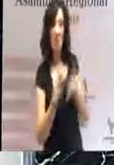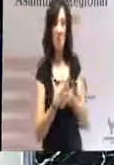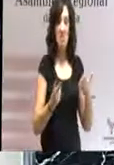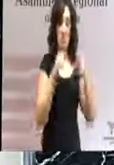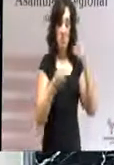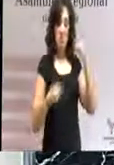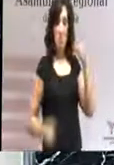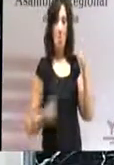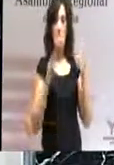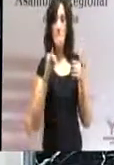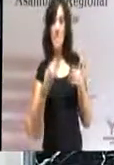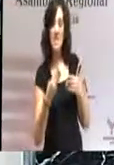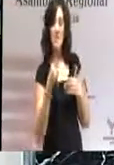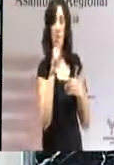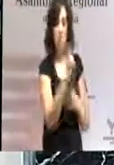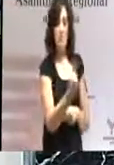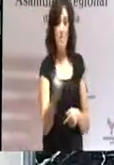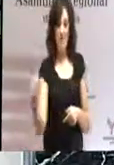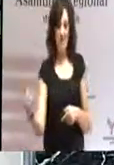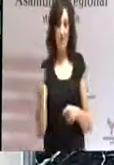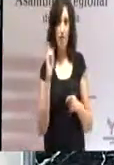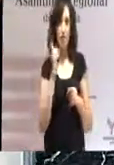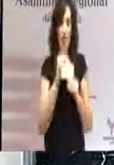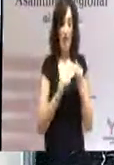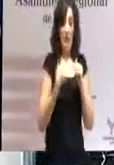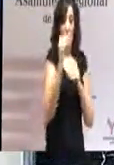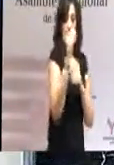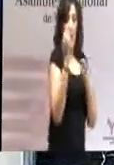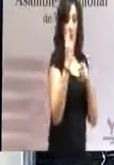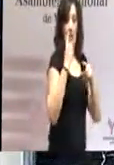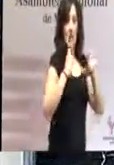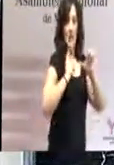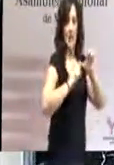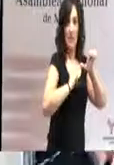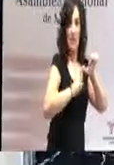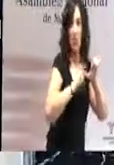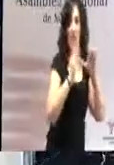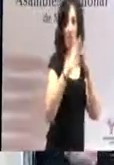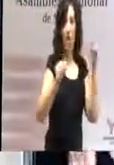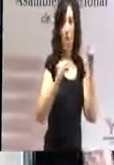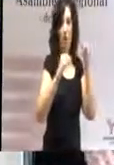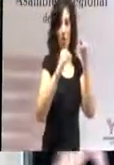al PIB per cápita, solo por encima de Extremadura y Andalucía.